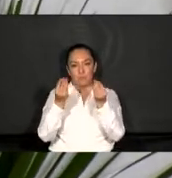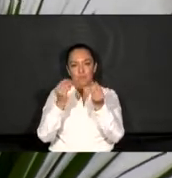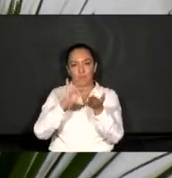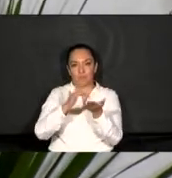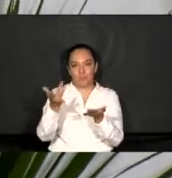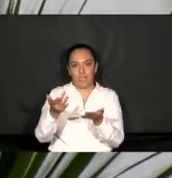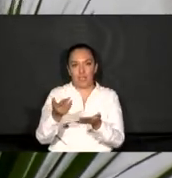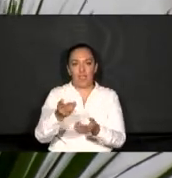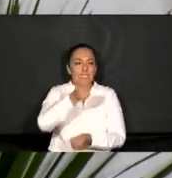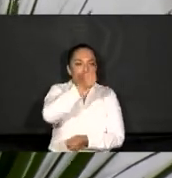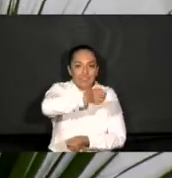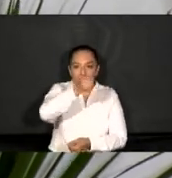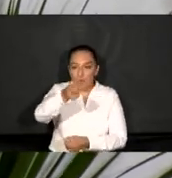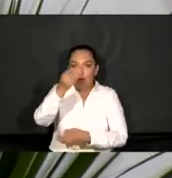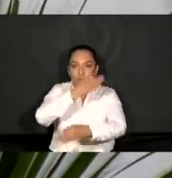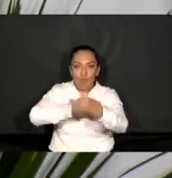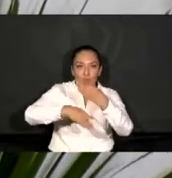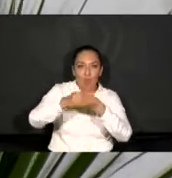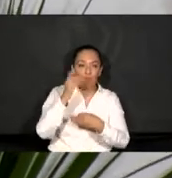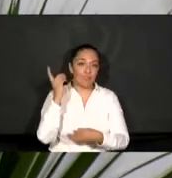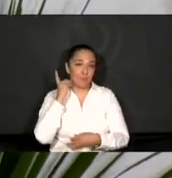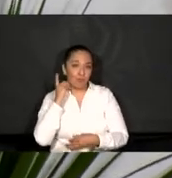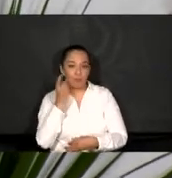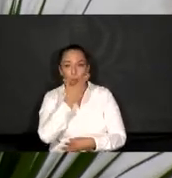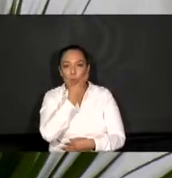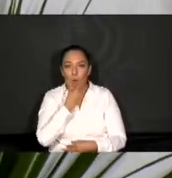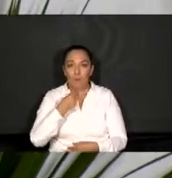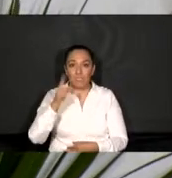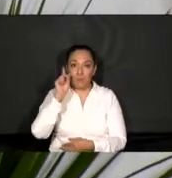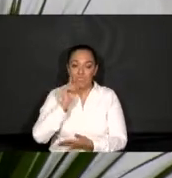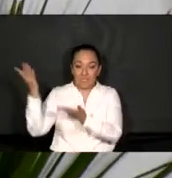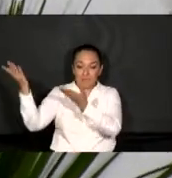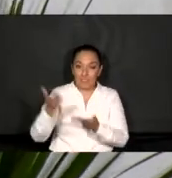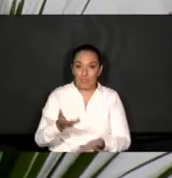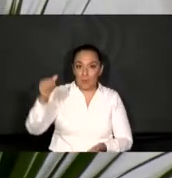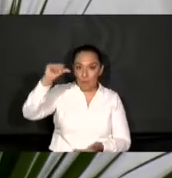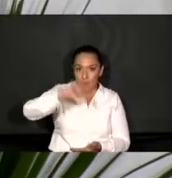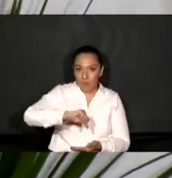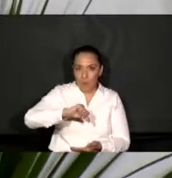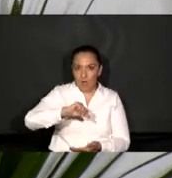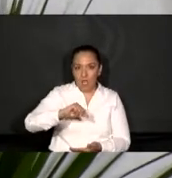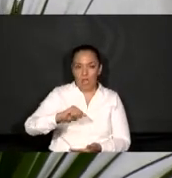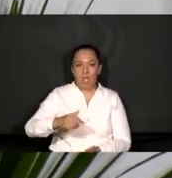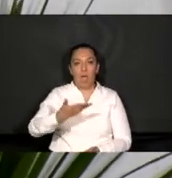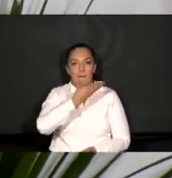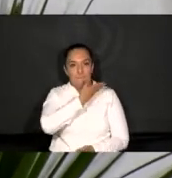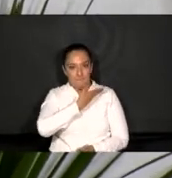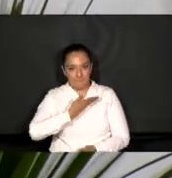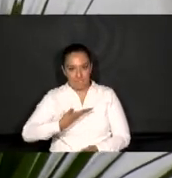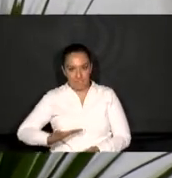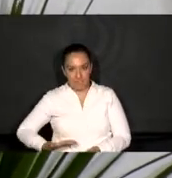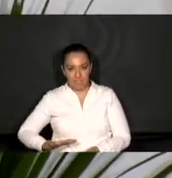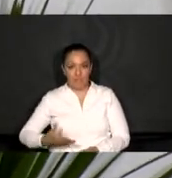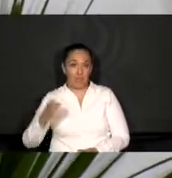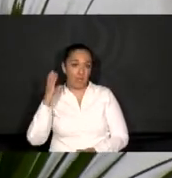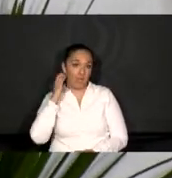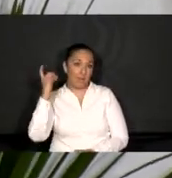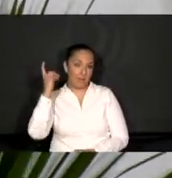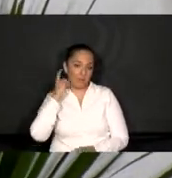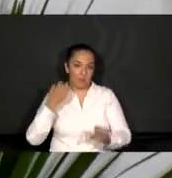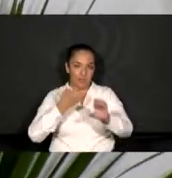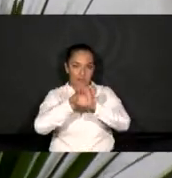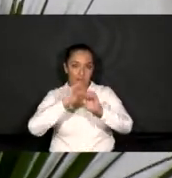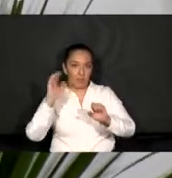a todas las diputadas y los diputados aquí presentes, al presidente del Honorable Congreso del Estado, al ingeniero Mario